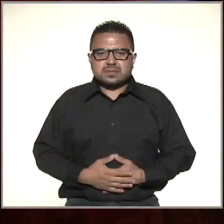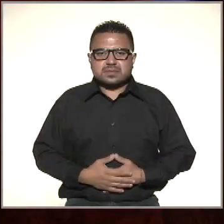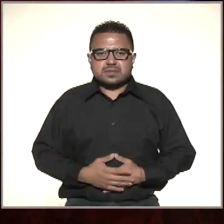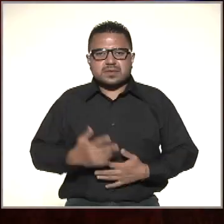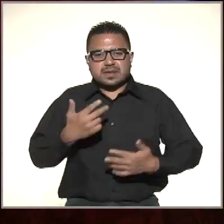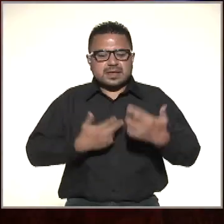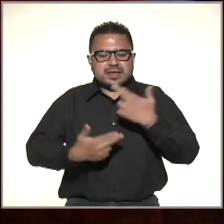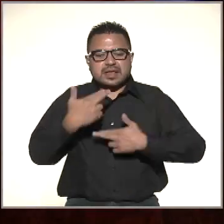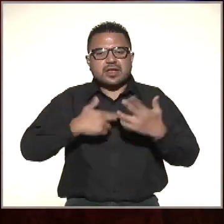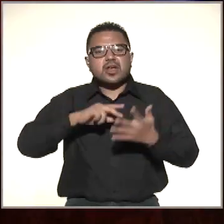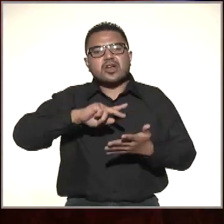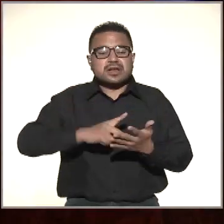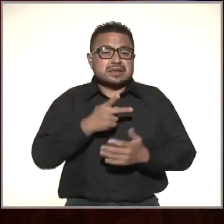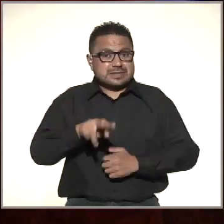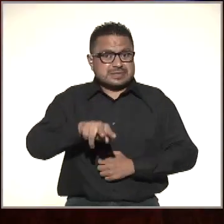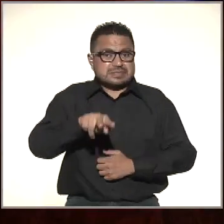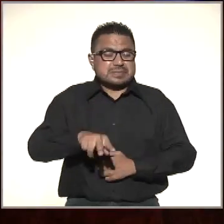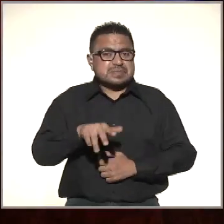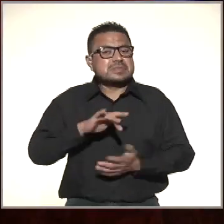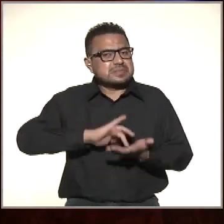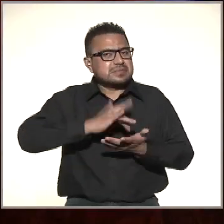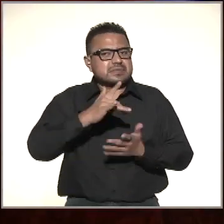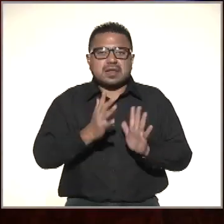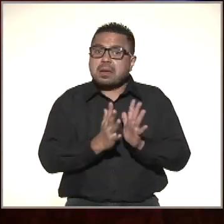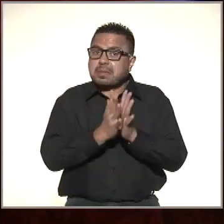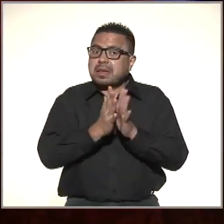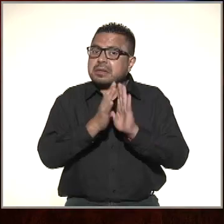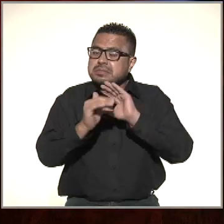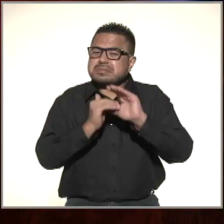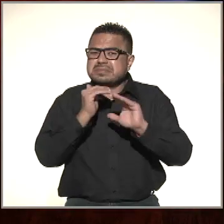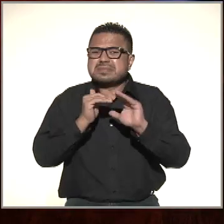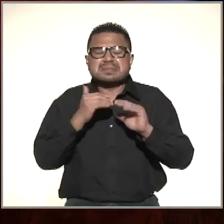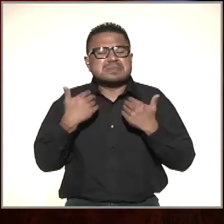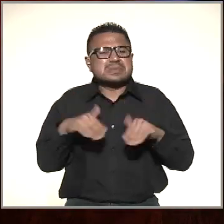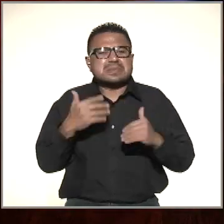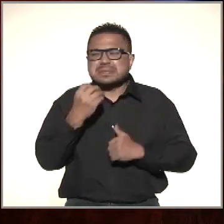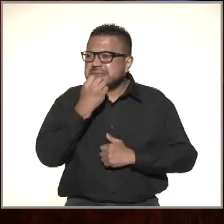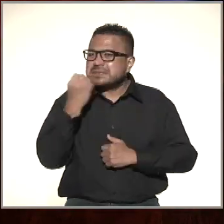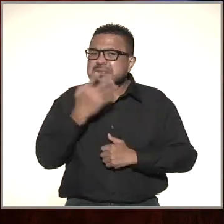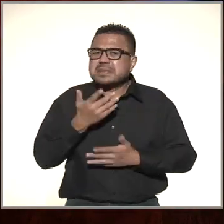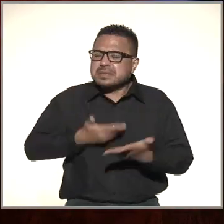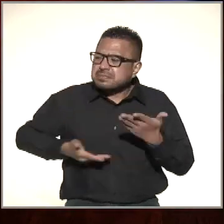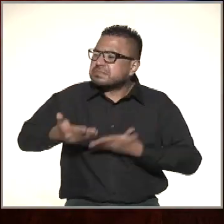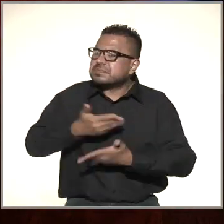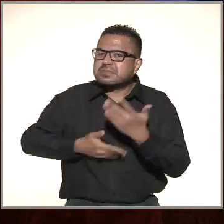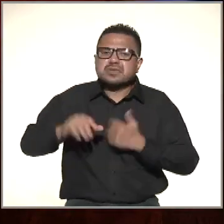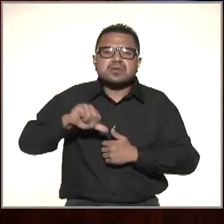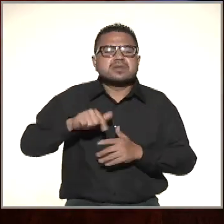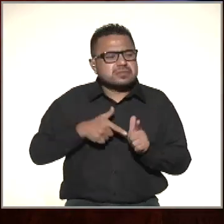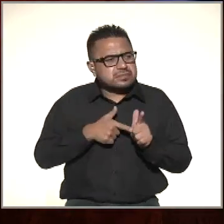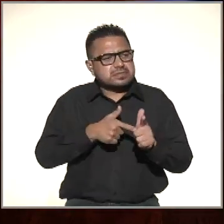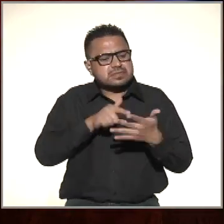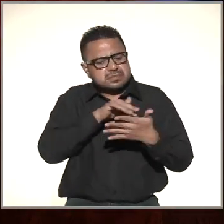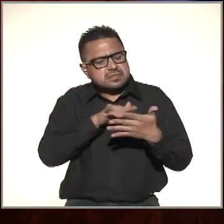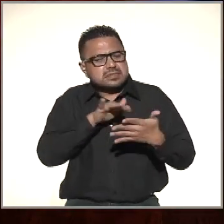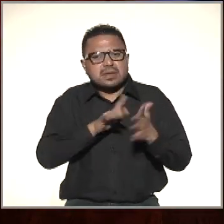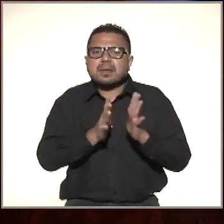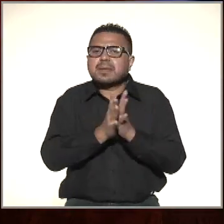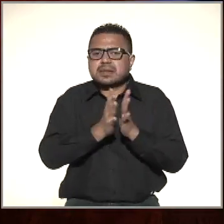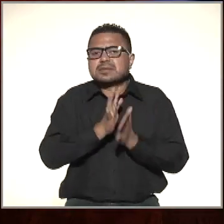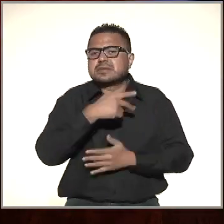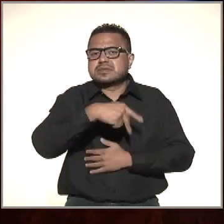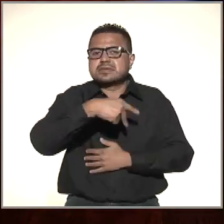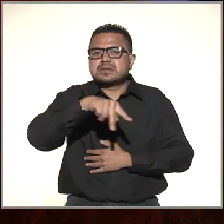Estamos de regreso y pues la verdad quiero agradecerles por su participación, hacen riquísimo este programa. Voy a seguir leyendo sus comentarios y